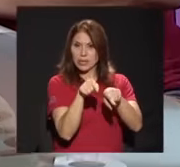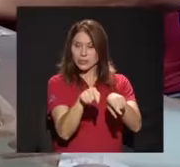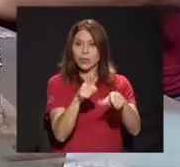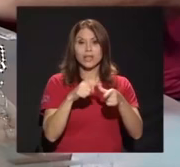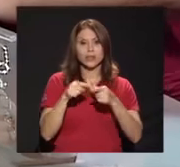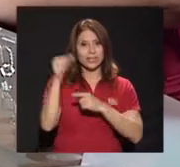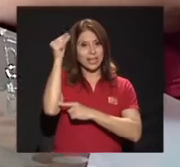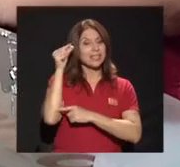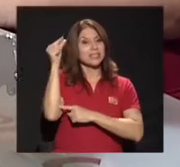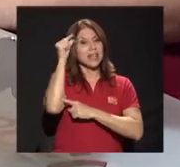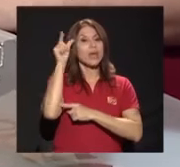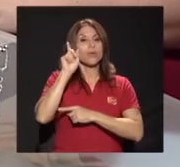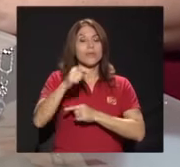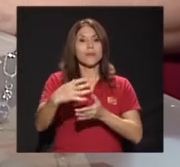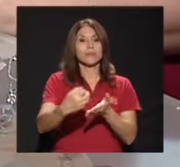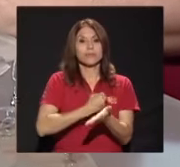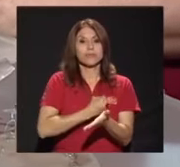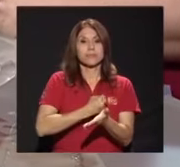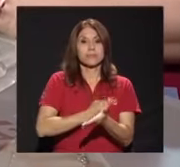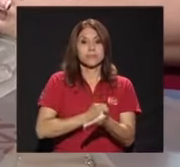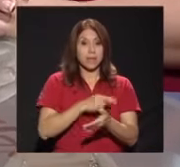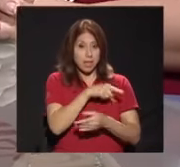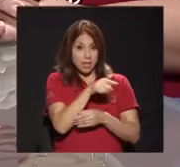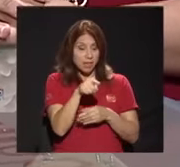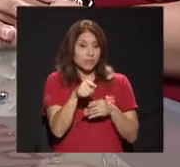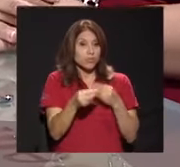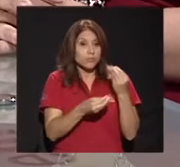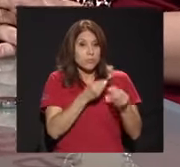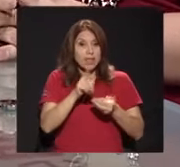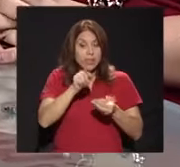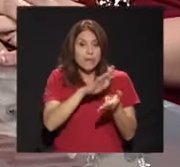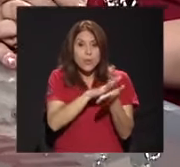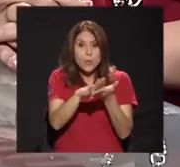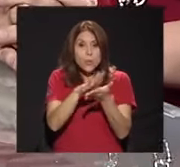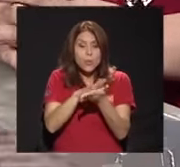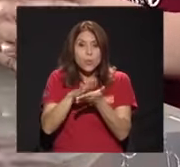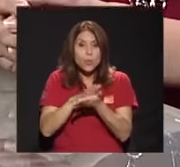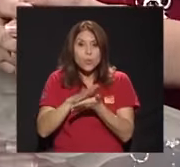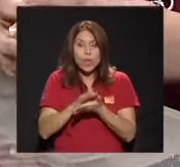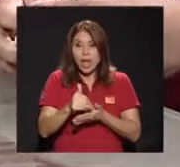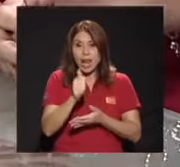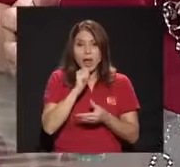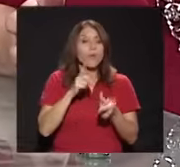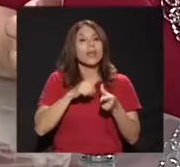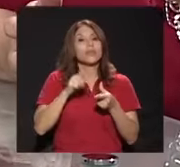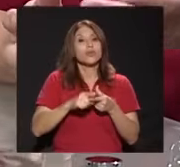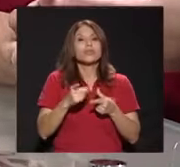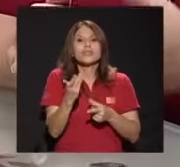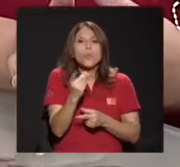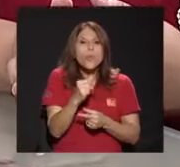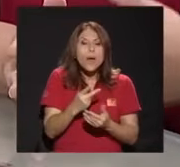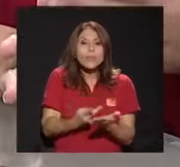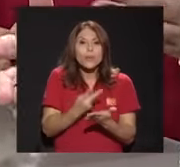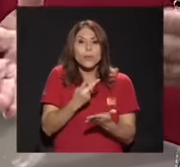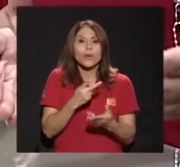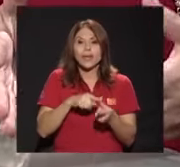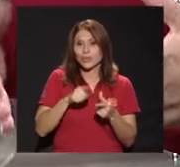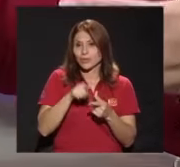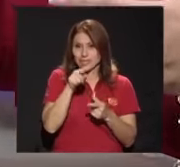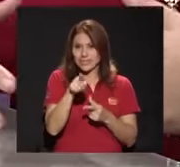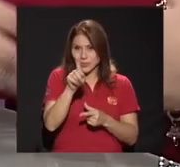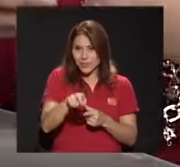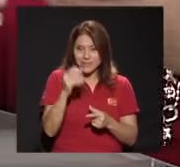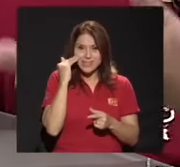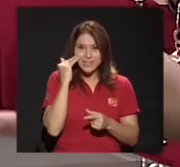costar descontaminar ese lago? Bueno, eso es un poco la aplicación del valor económico del agua. Y el canon también, ¿verdad? El mismo